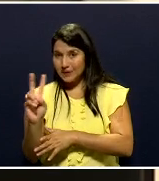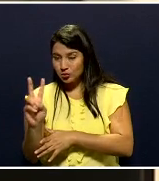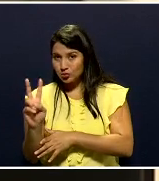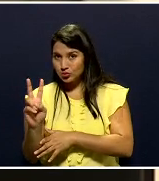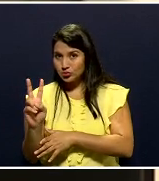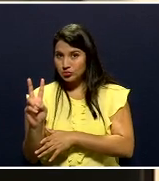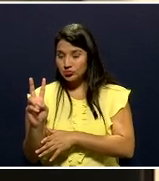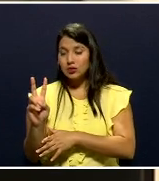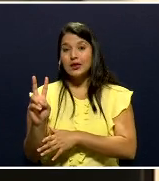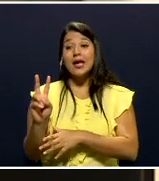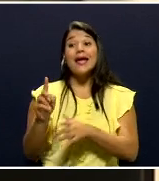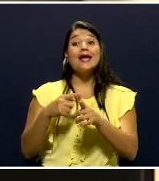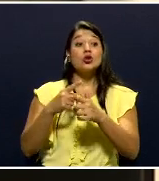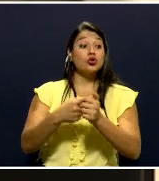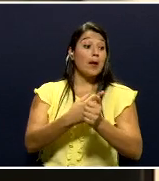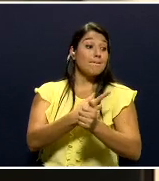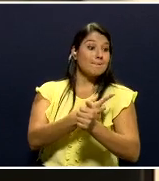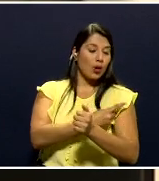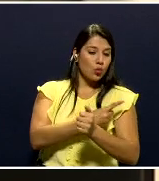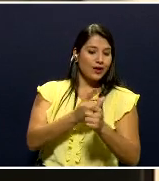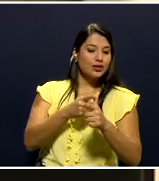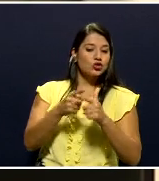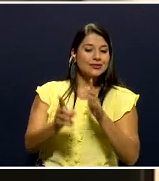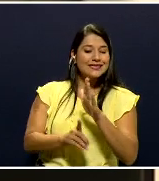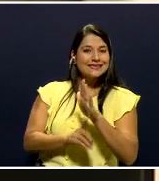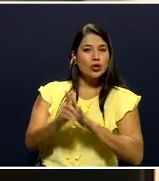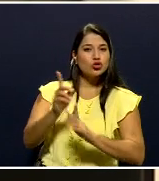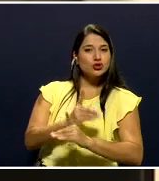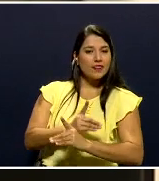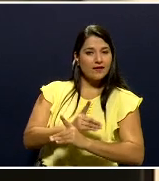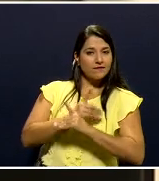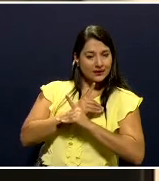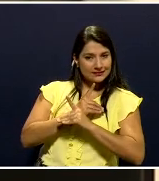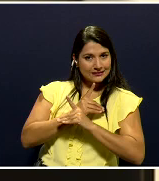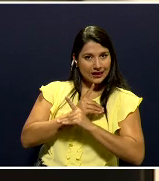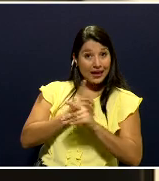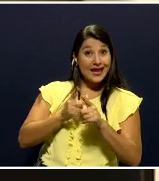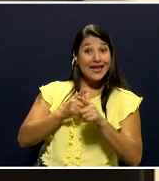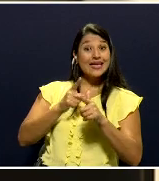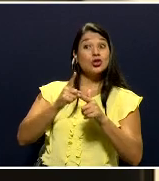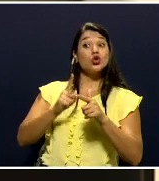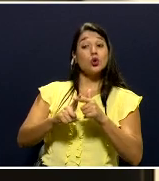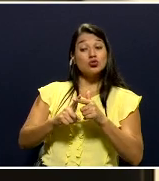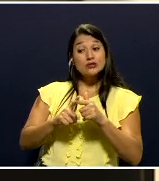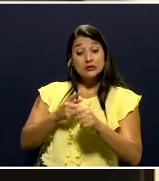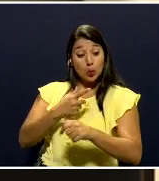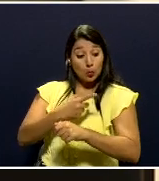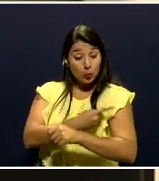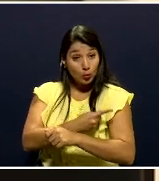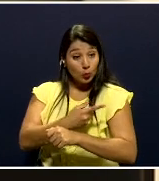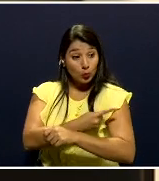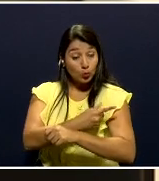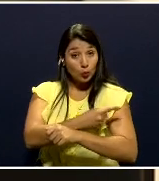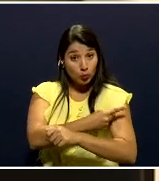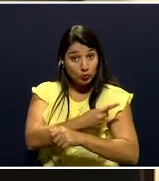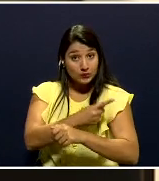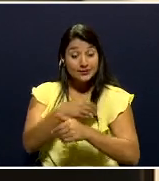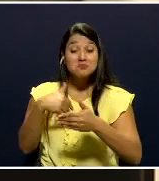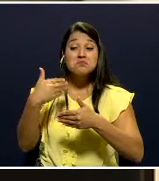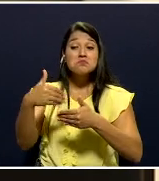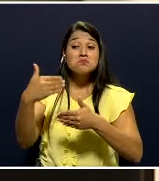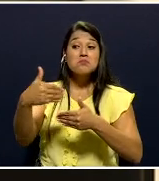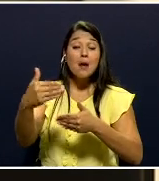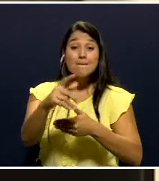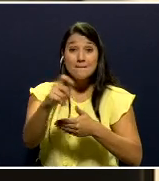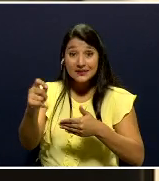puede tardar varios meses y luego a esas personas se le expondría al virus para demostrar que realmente